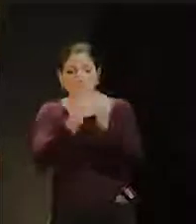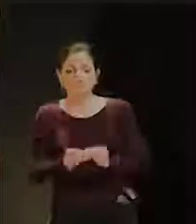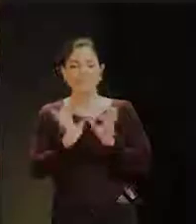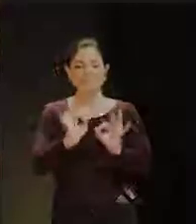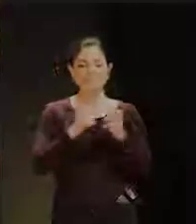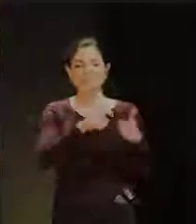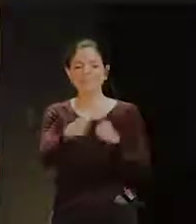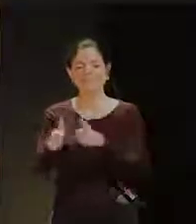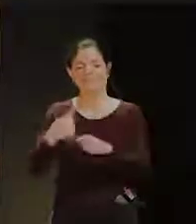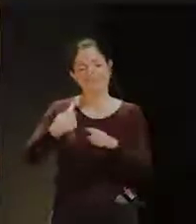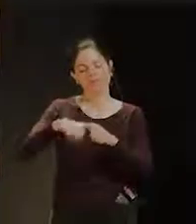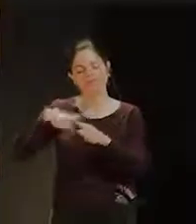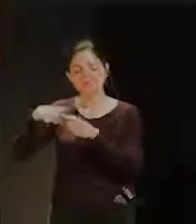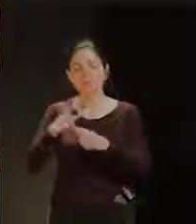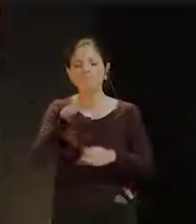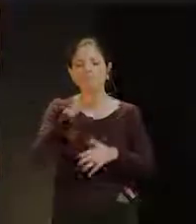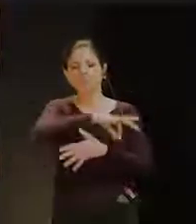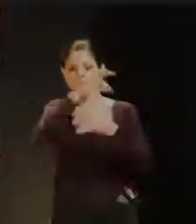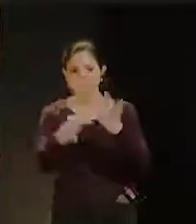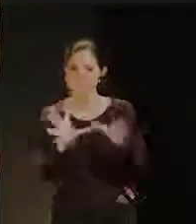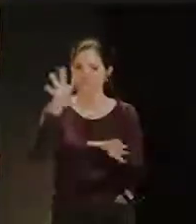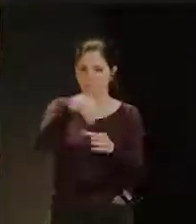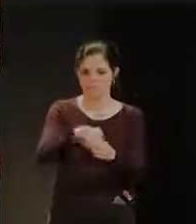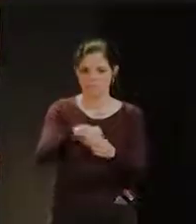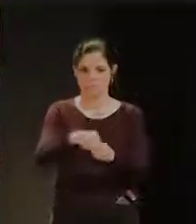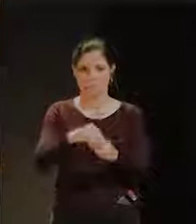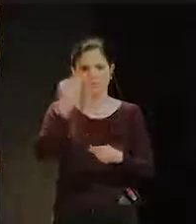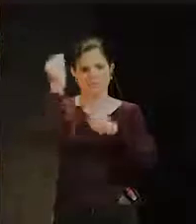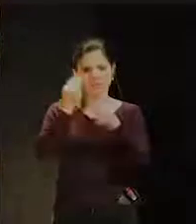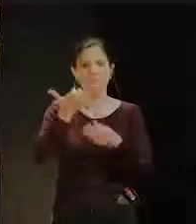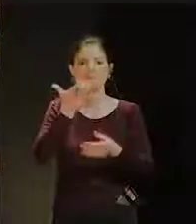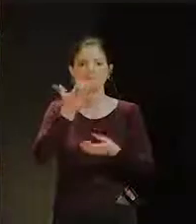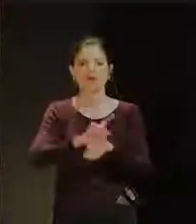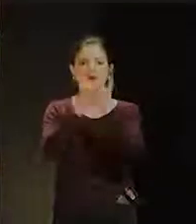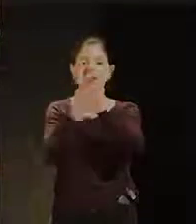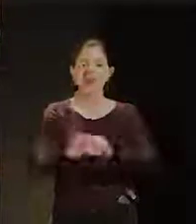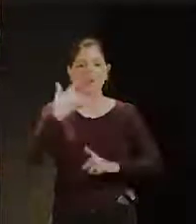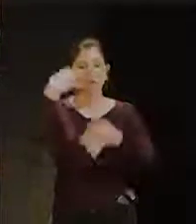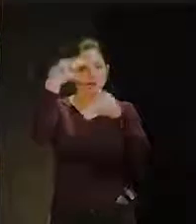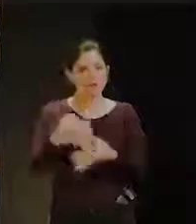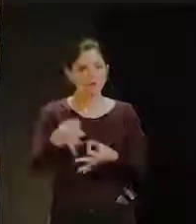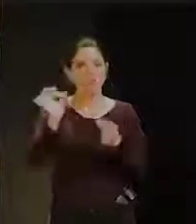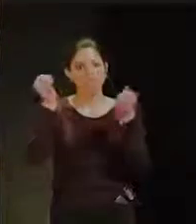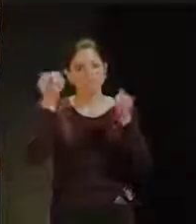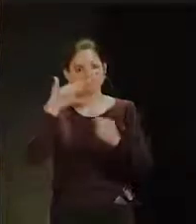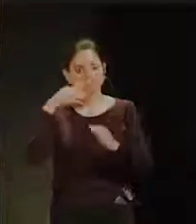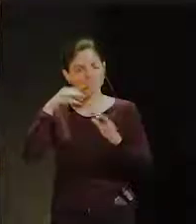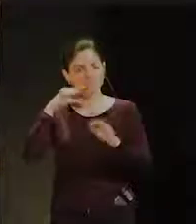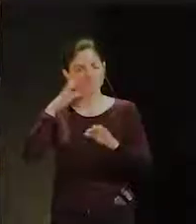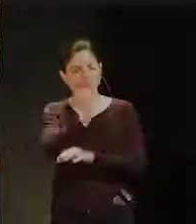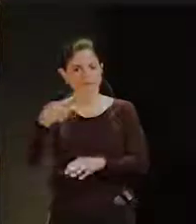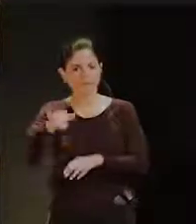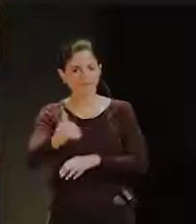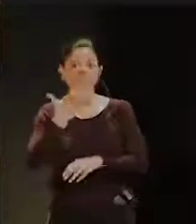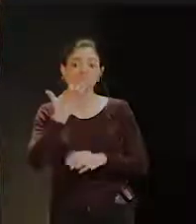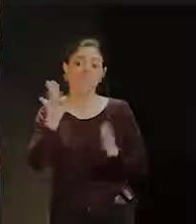denominados razonables, los siguientes factores se van a incluir y considerar: si el cambio es realista y práctico, en el